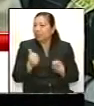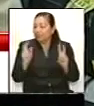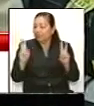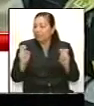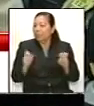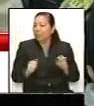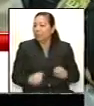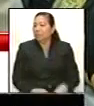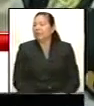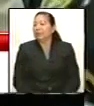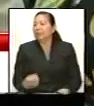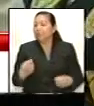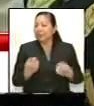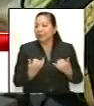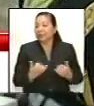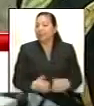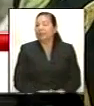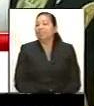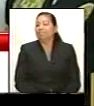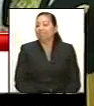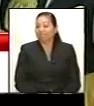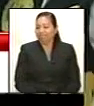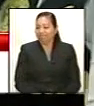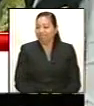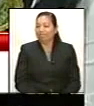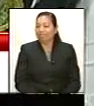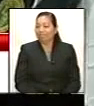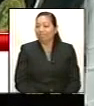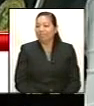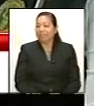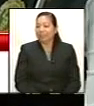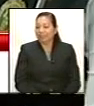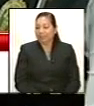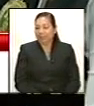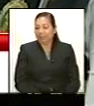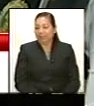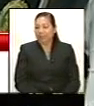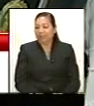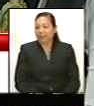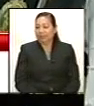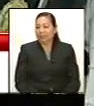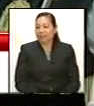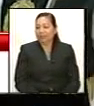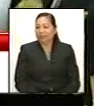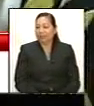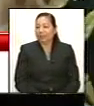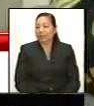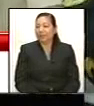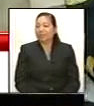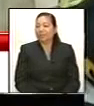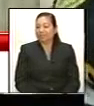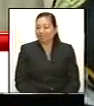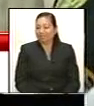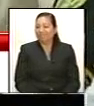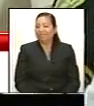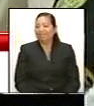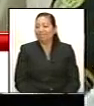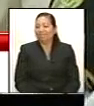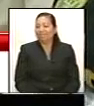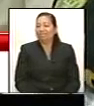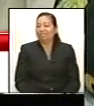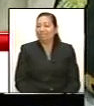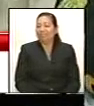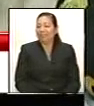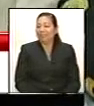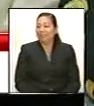pueden aportar ahí, ¿no? Gracias. Muchas gracias. Y sí, y luego vamos. Sí,